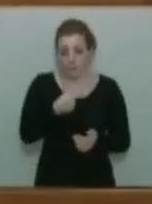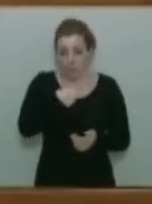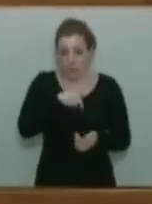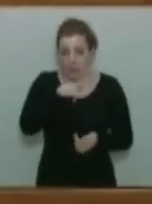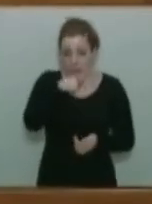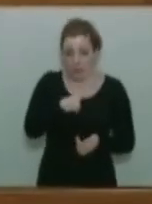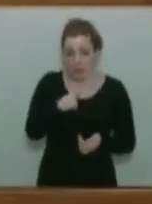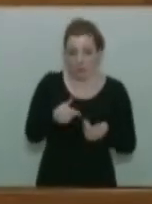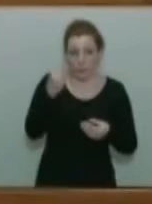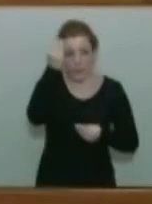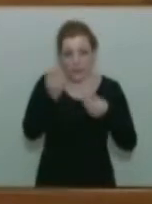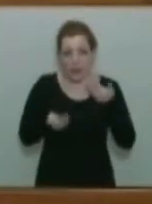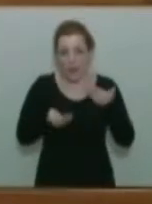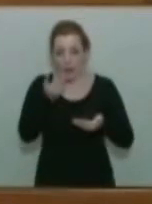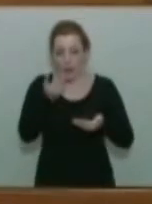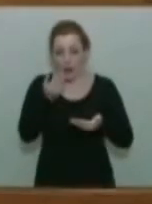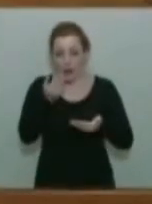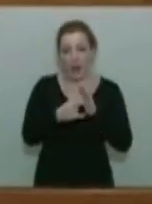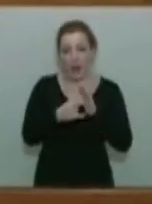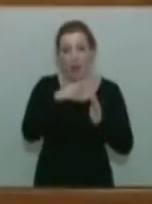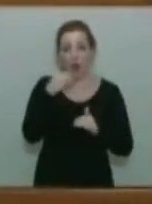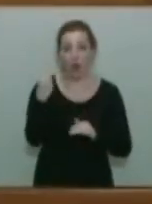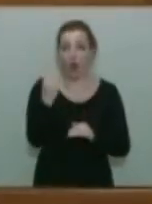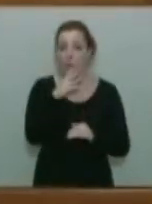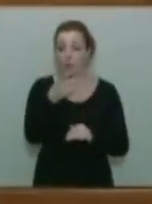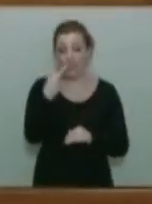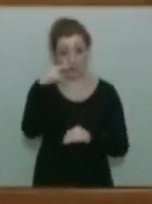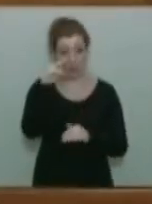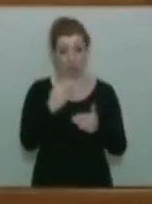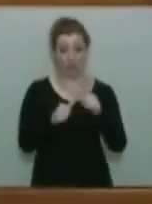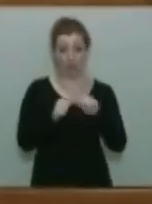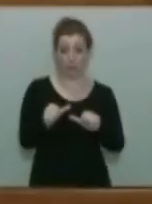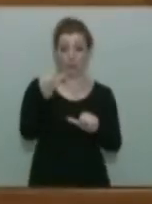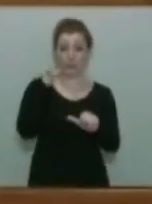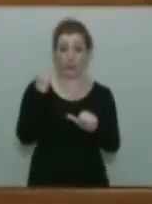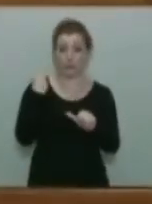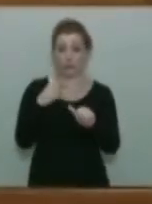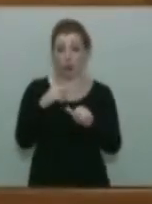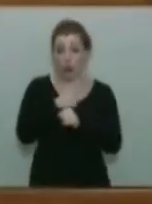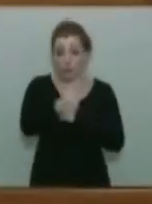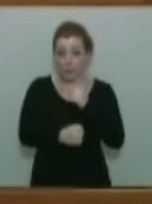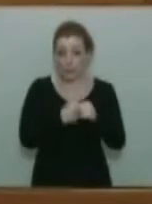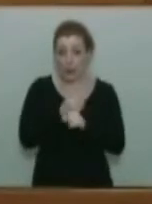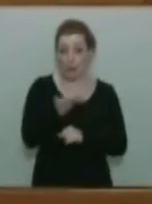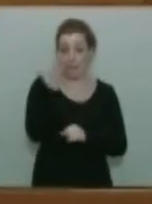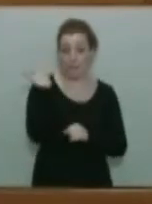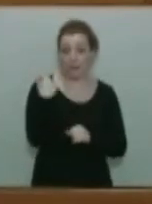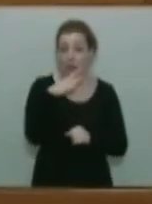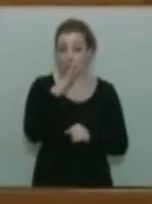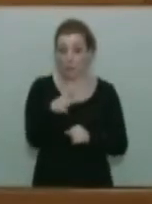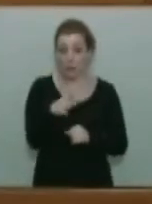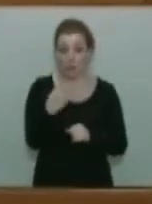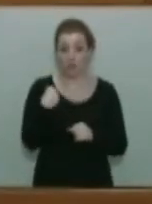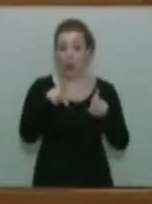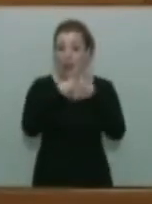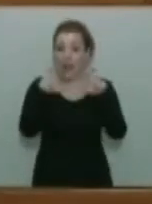aquí este plan de empleo joven y lo contraponíamos con otra experiencia anterior de la legislatura pasada, le decía que me parecía un avance el hecho de que se hubiese dado entrada a las